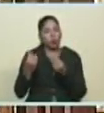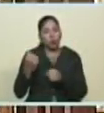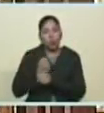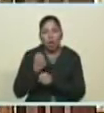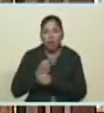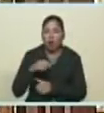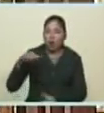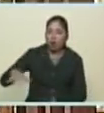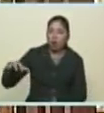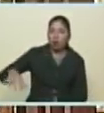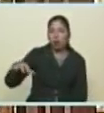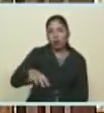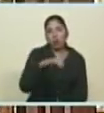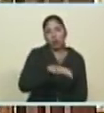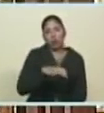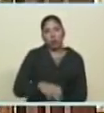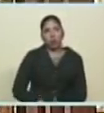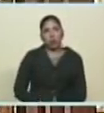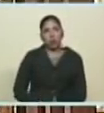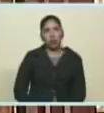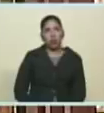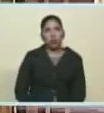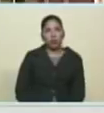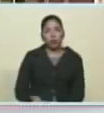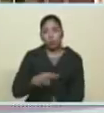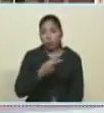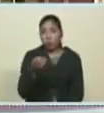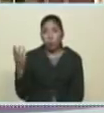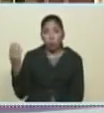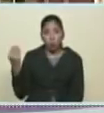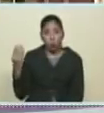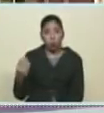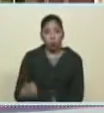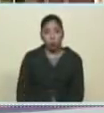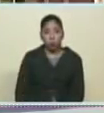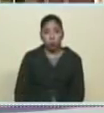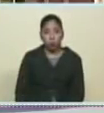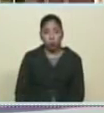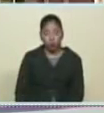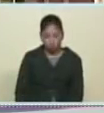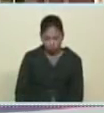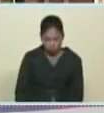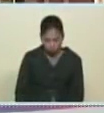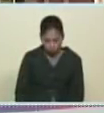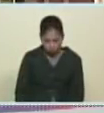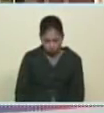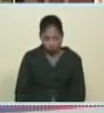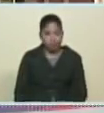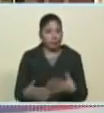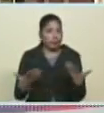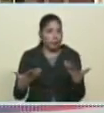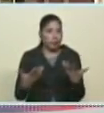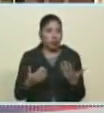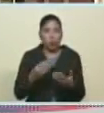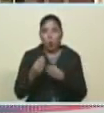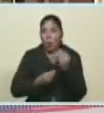Tantas cosas. Seguramente muchos de ustedes en el trabajo diario dirán, ¿por dónde empiezo?